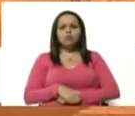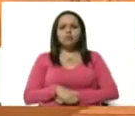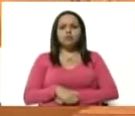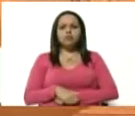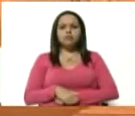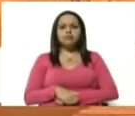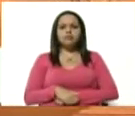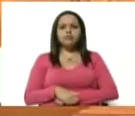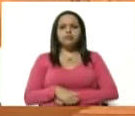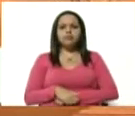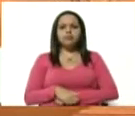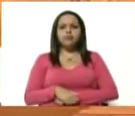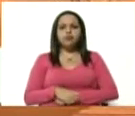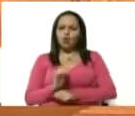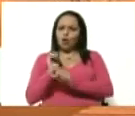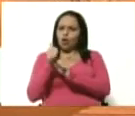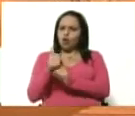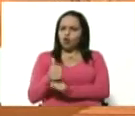colonial,